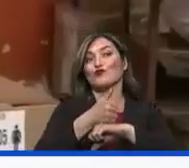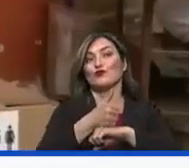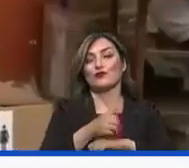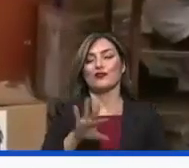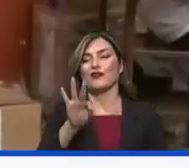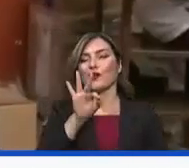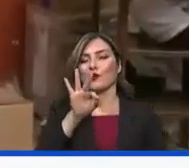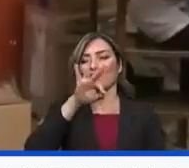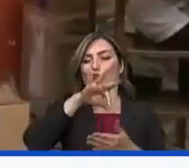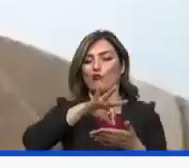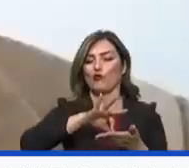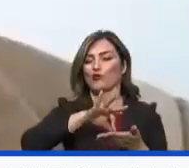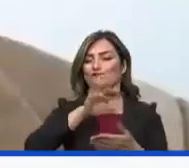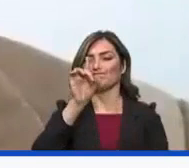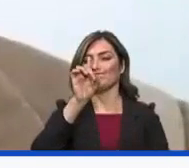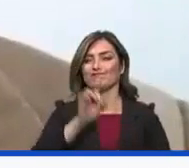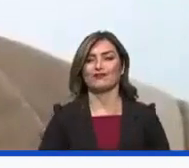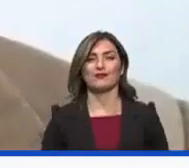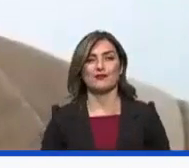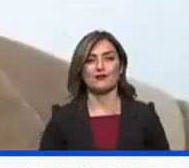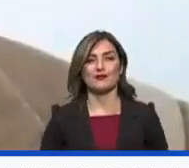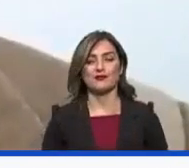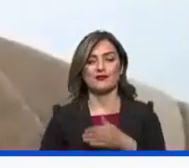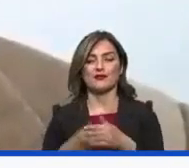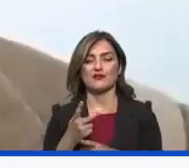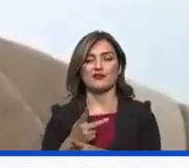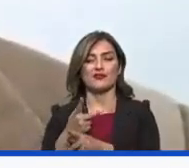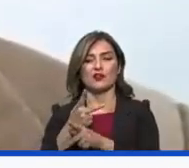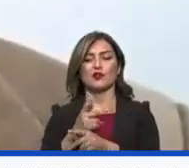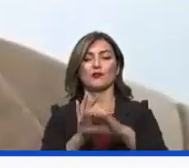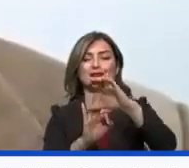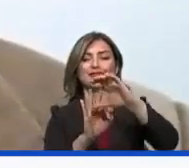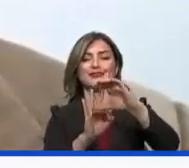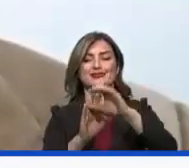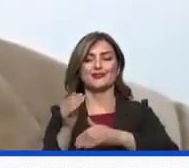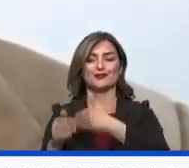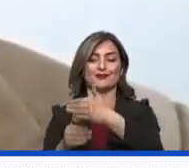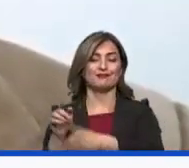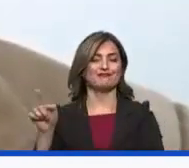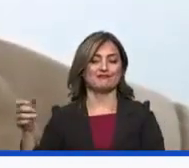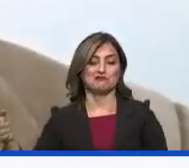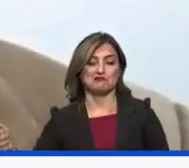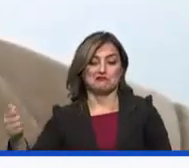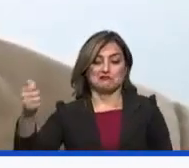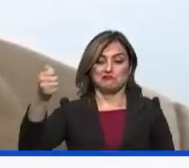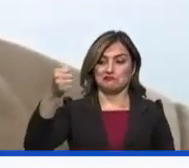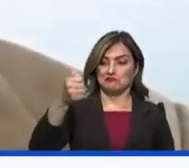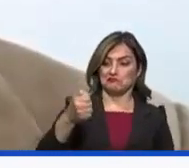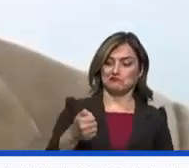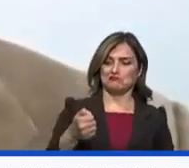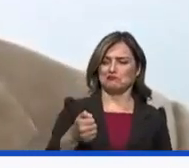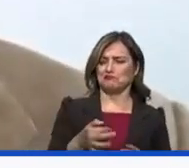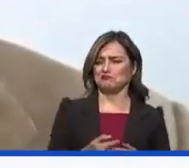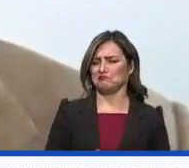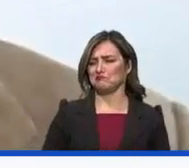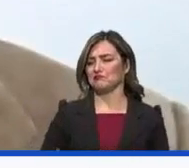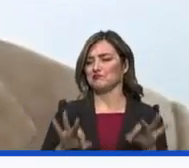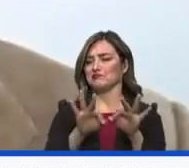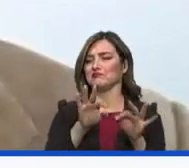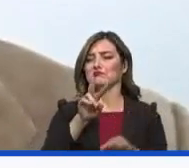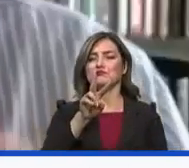escogen a través de papeletas. Los procesos a cargo del Consejo de Participación Ciudadana van a ser vitales durante